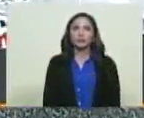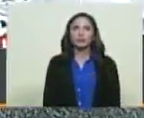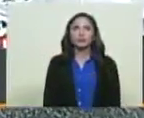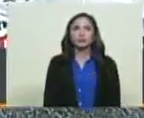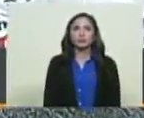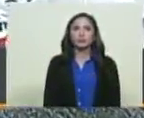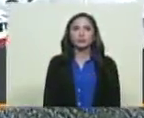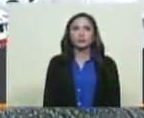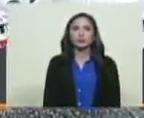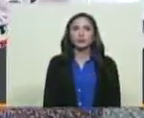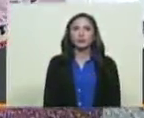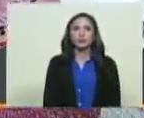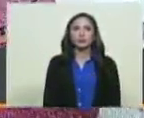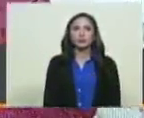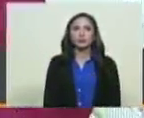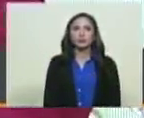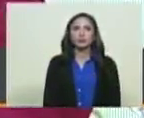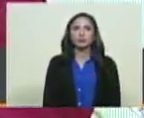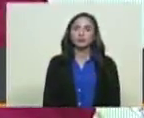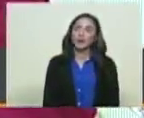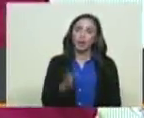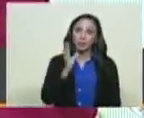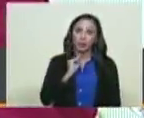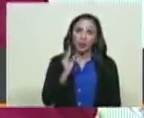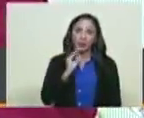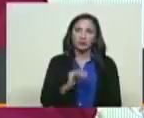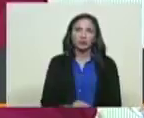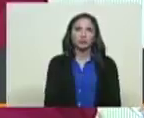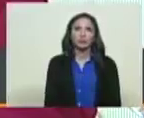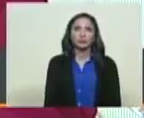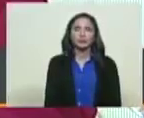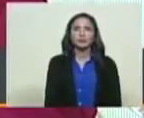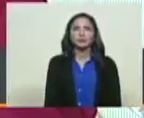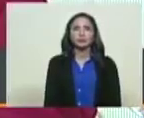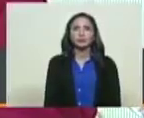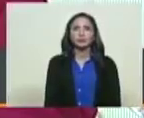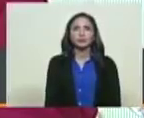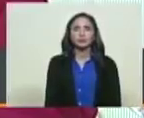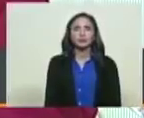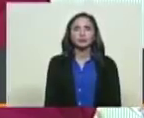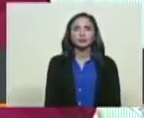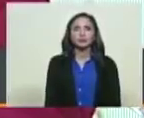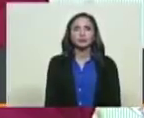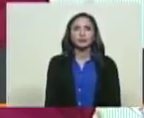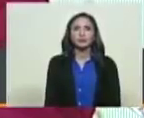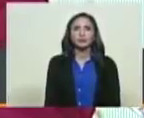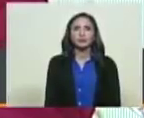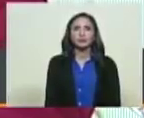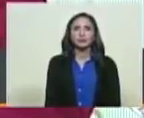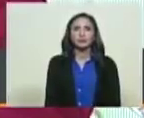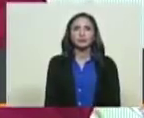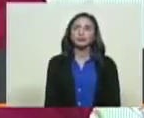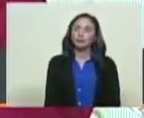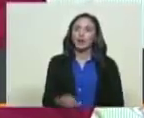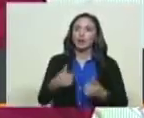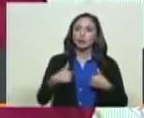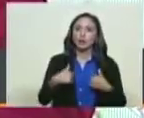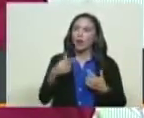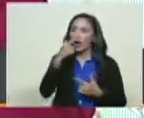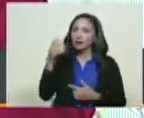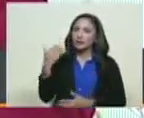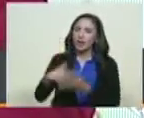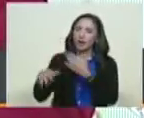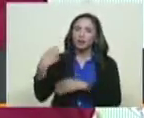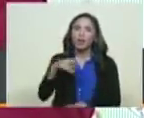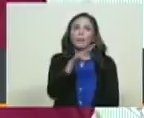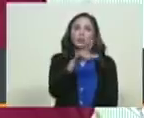tuve una experiencia bella tuve 23 años puede participar del sistema de escuela